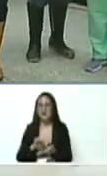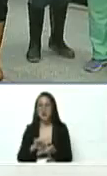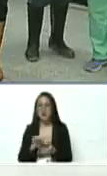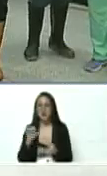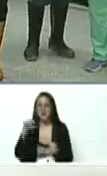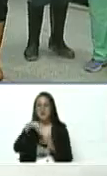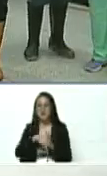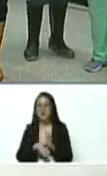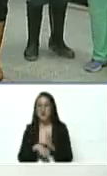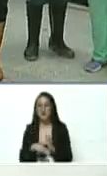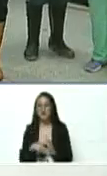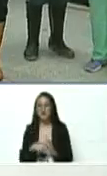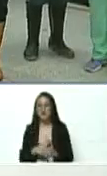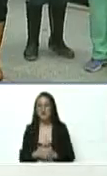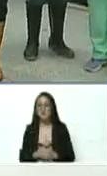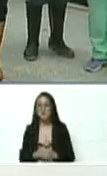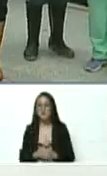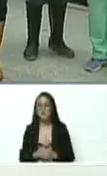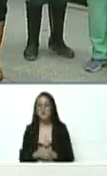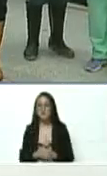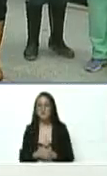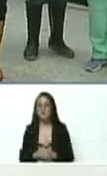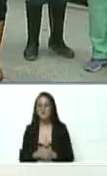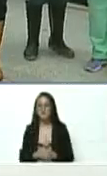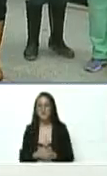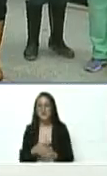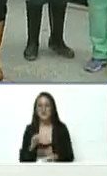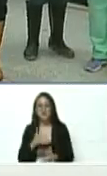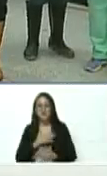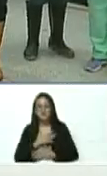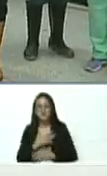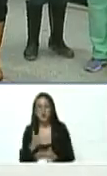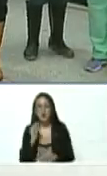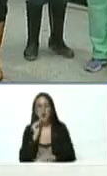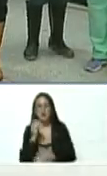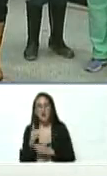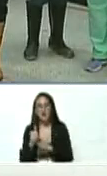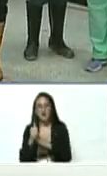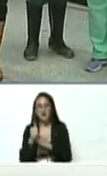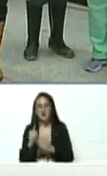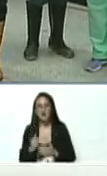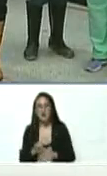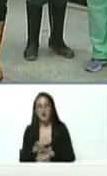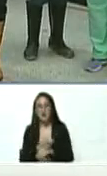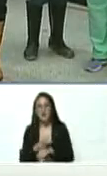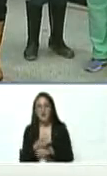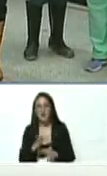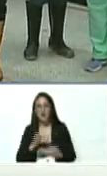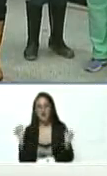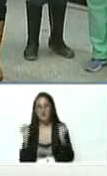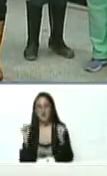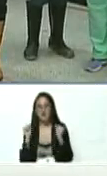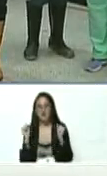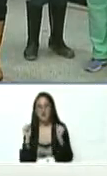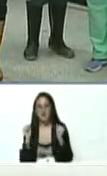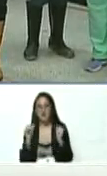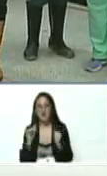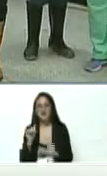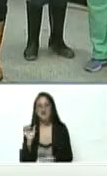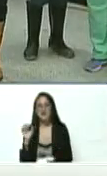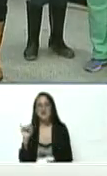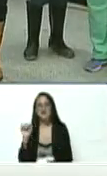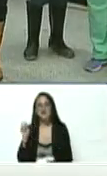Diagnóstico Integral Jamuim, nuestro querido joven líder, gobernador de Mérida, Jason